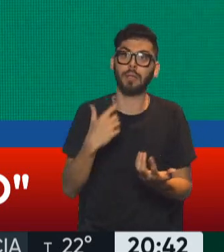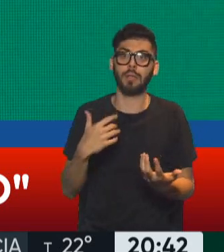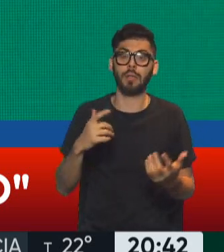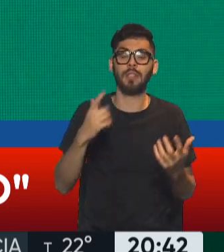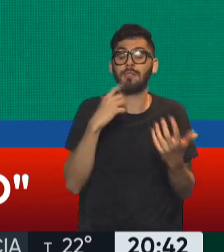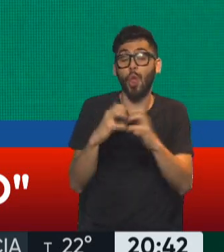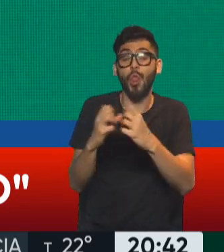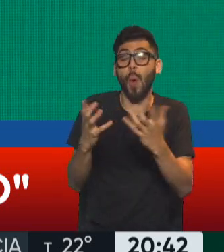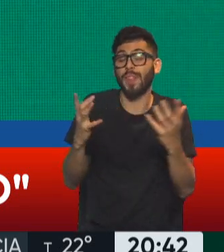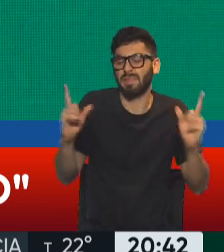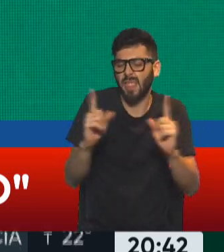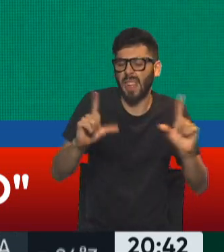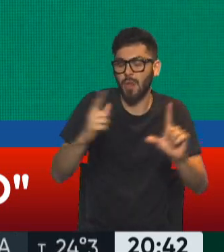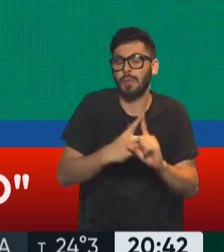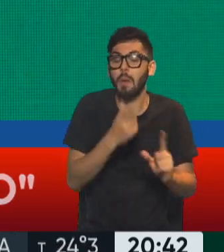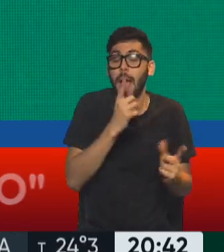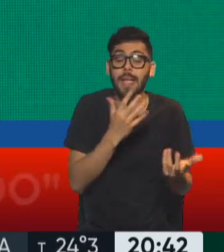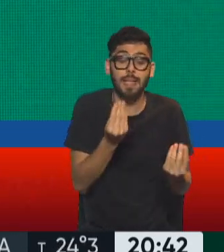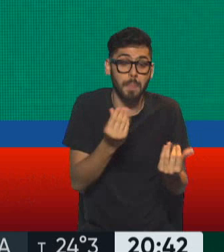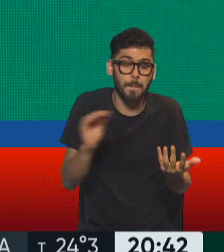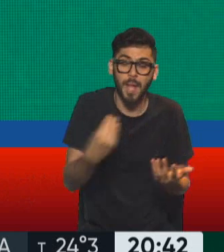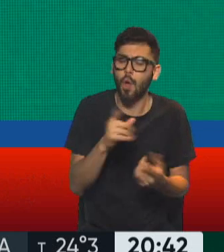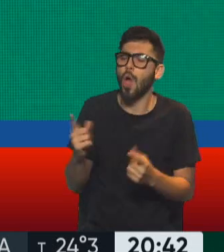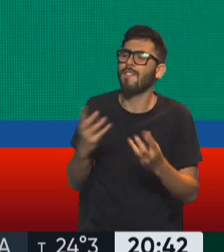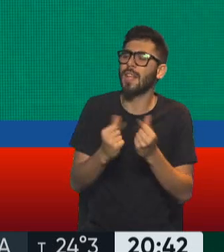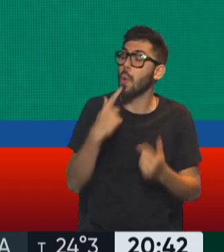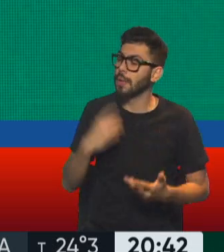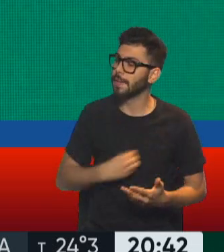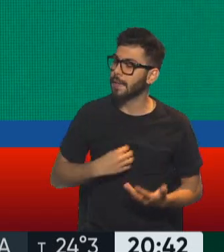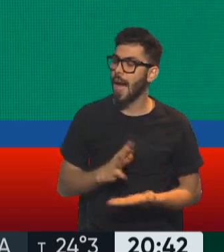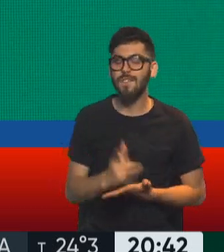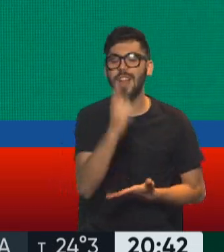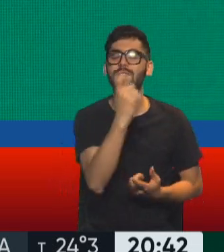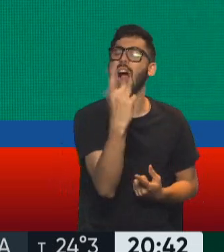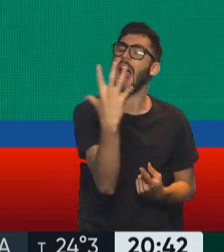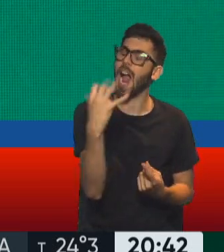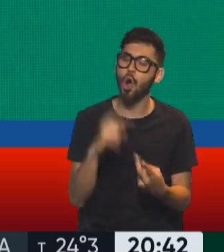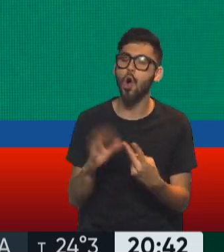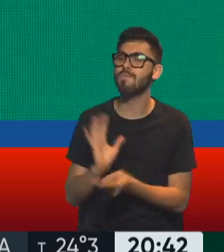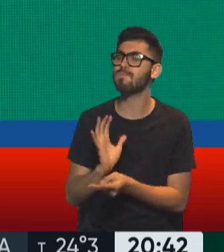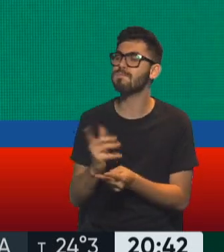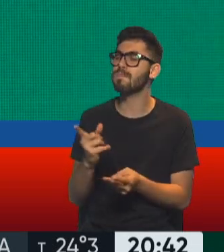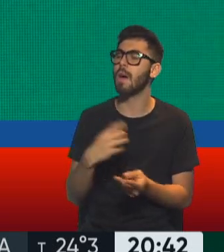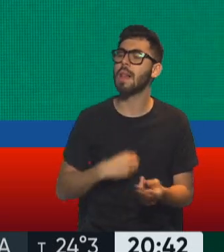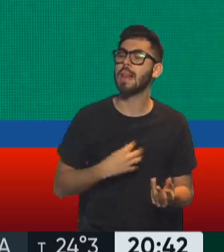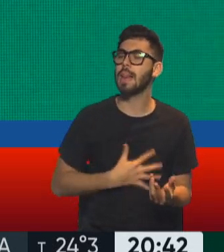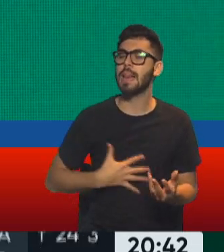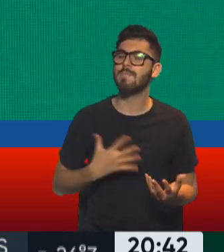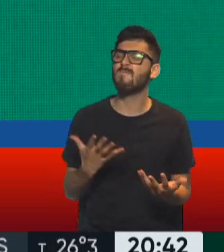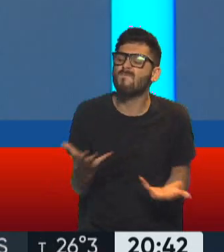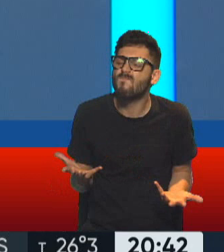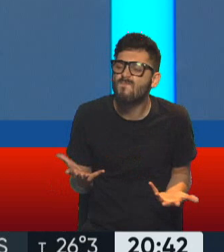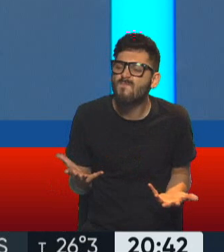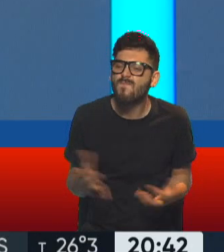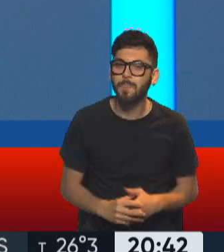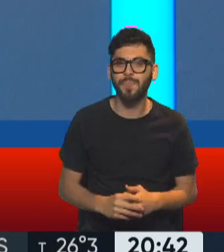formato del debate televisivo. Cuando terminó, sí, ¿te quedaste así como, ay, esta no la metí, o acá tendría que haber ido más? ¿Cuál fue tu sensación? No,